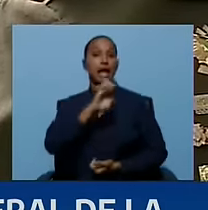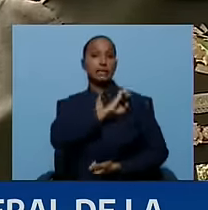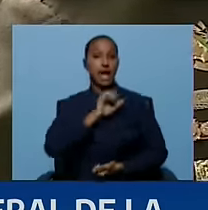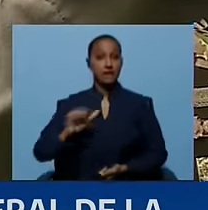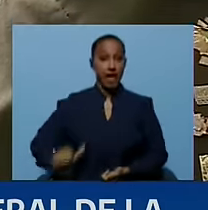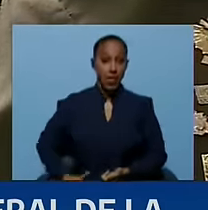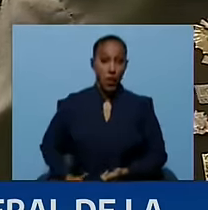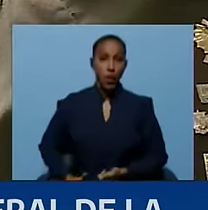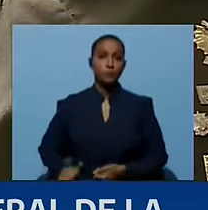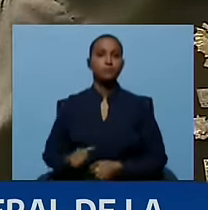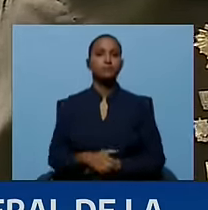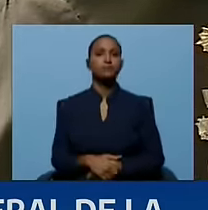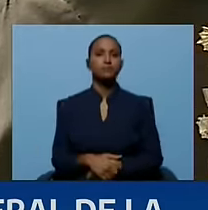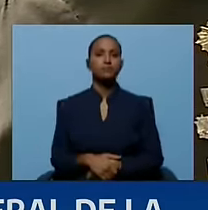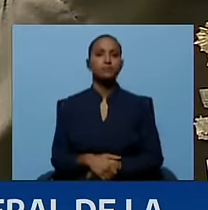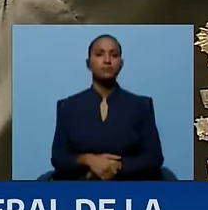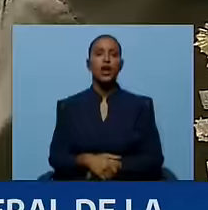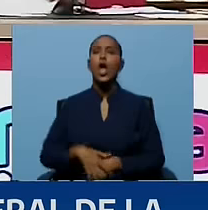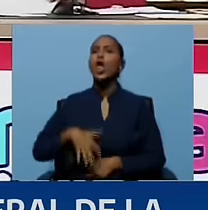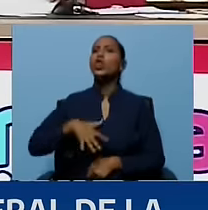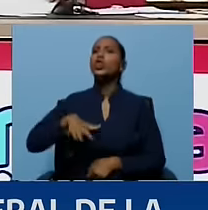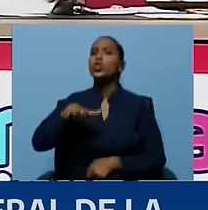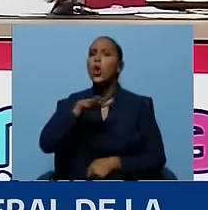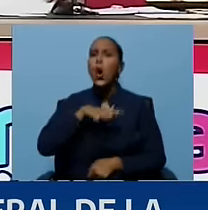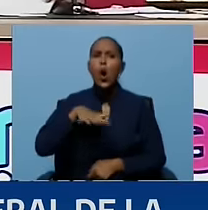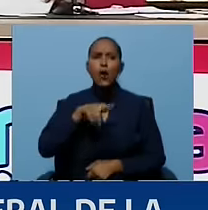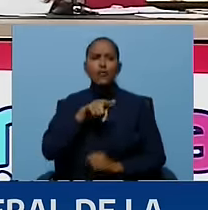preguntaran, ¿dónde podemos encontrar